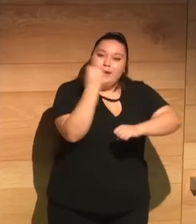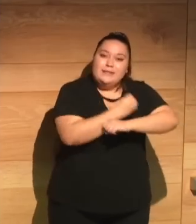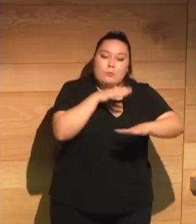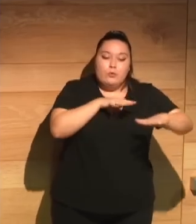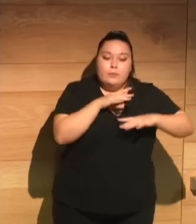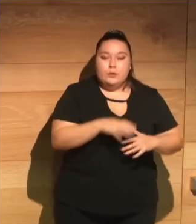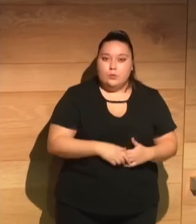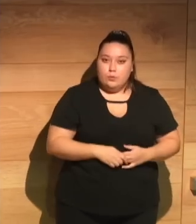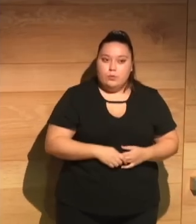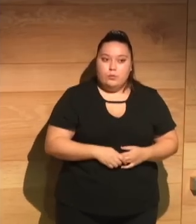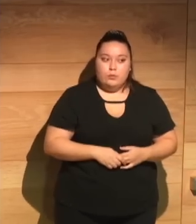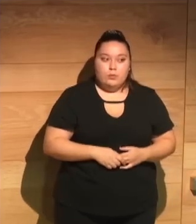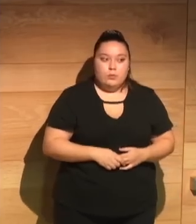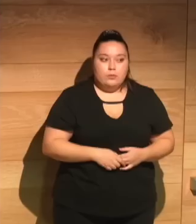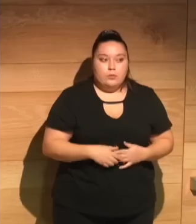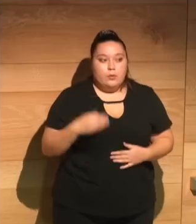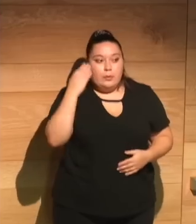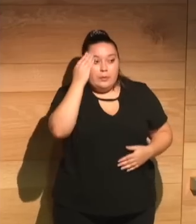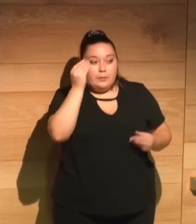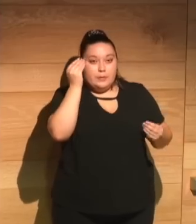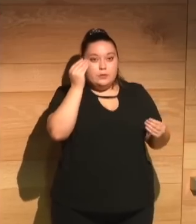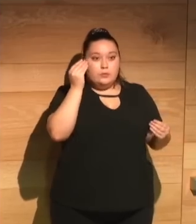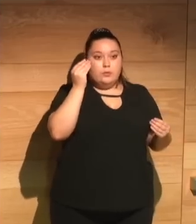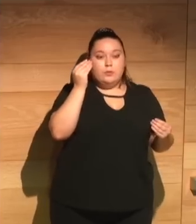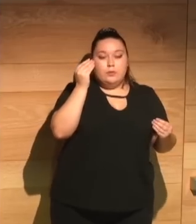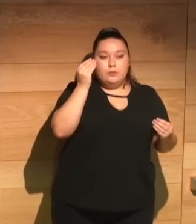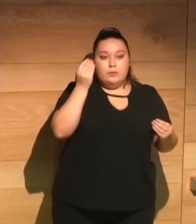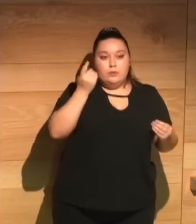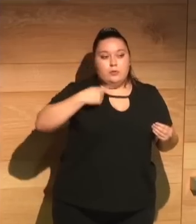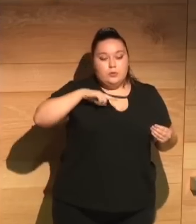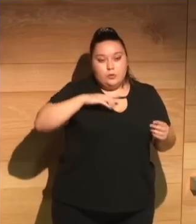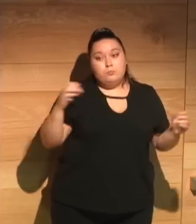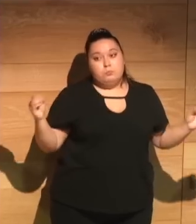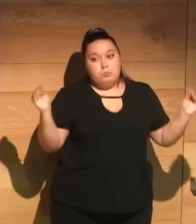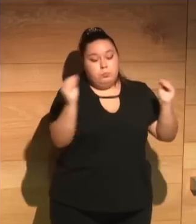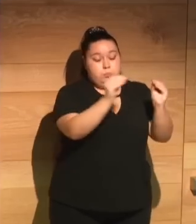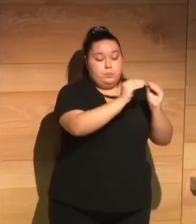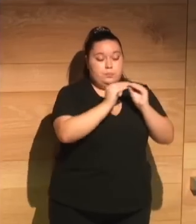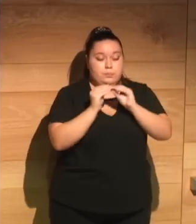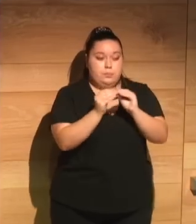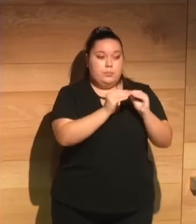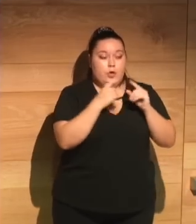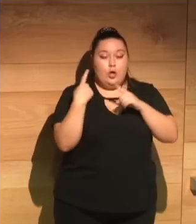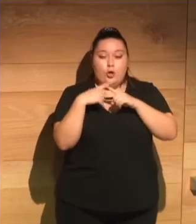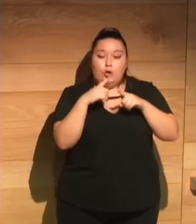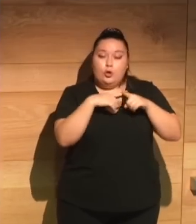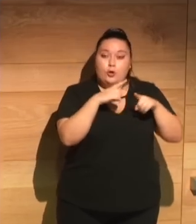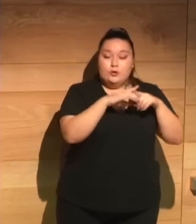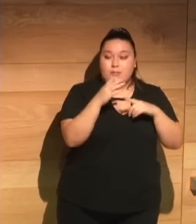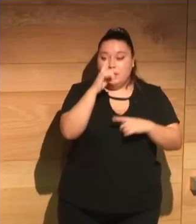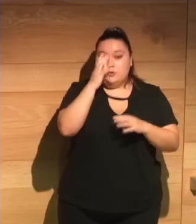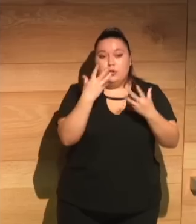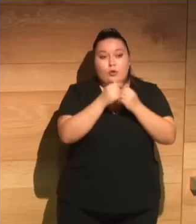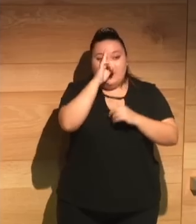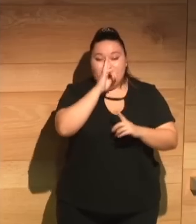el movimiento. Con lo cual creo que podríamos estar de acuerdo en que el deseo de recontar cosas con imágenes y